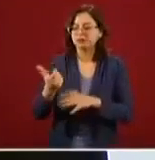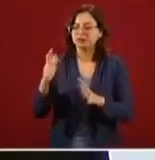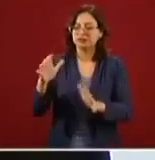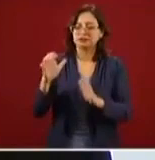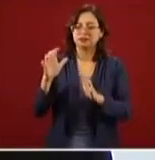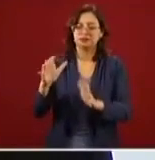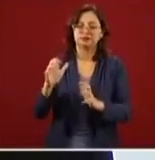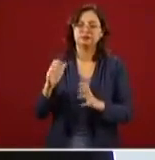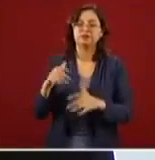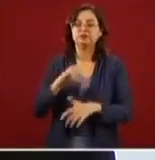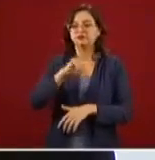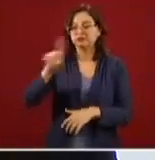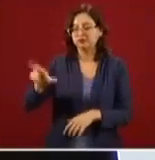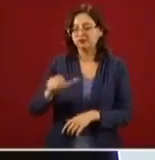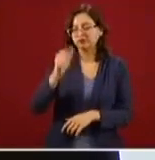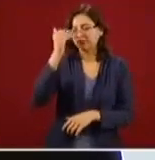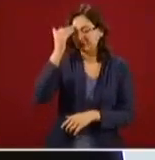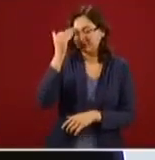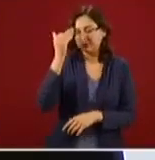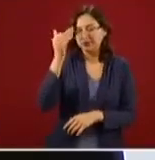que ya en un tiempo,